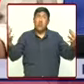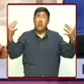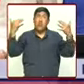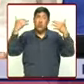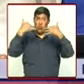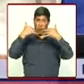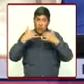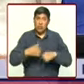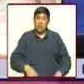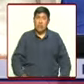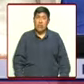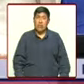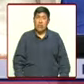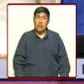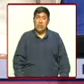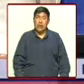ataque.